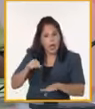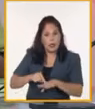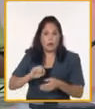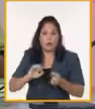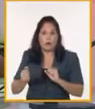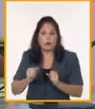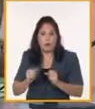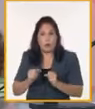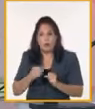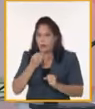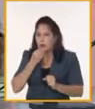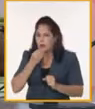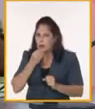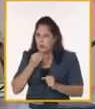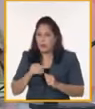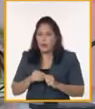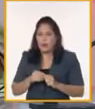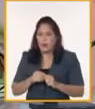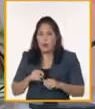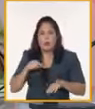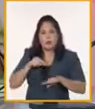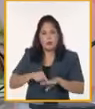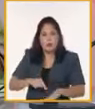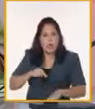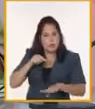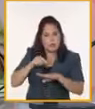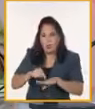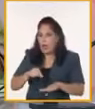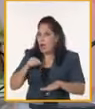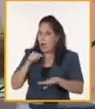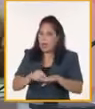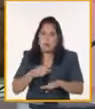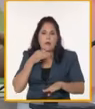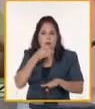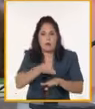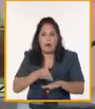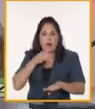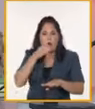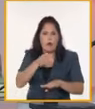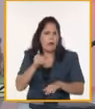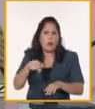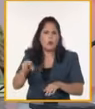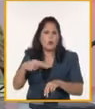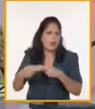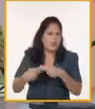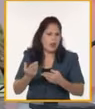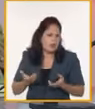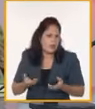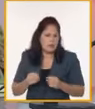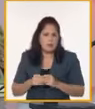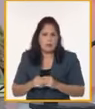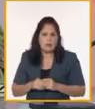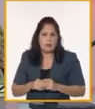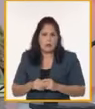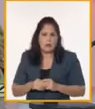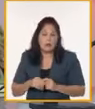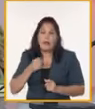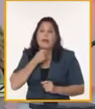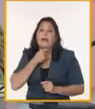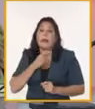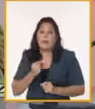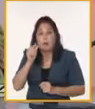sienten que puede haber algún tipo de presión eh qué hacer frente a ese fenómeno cuando un